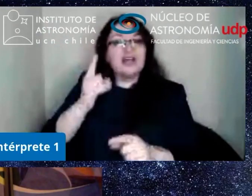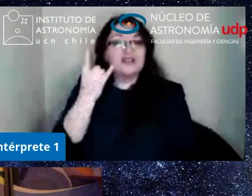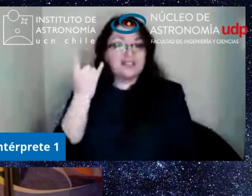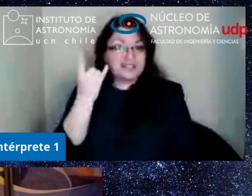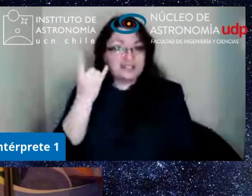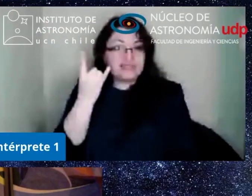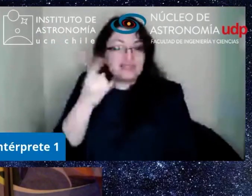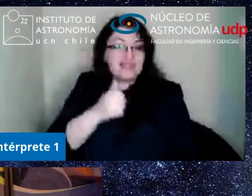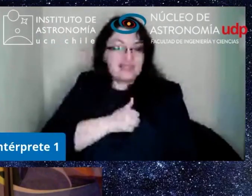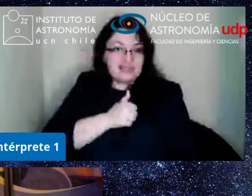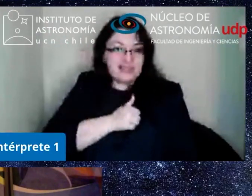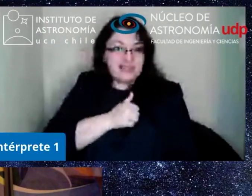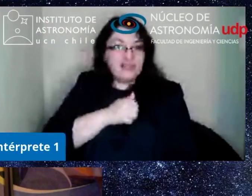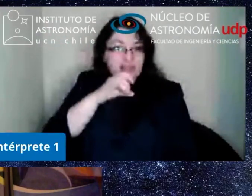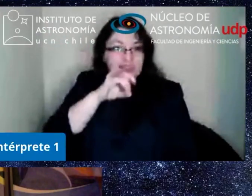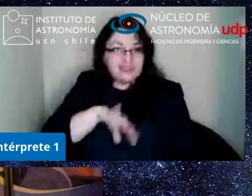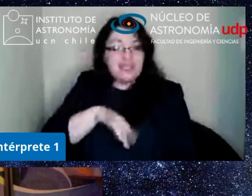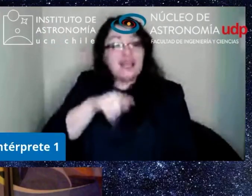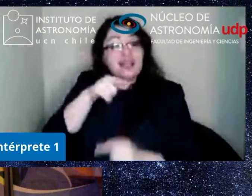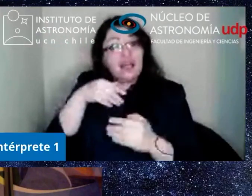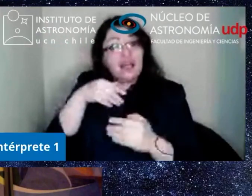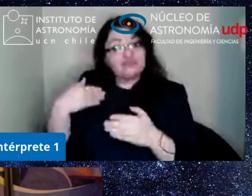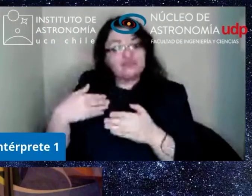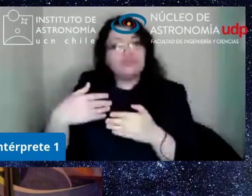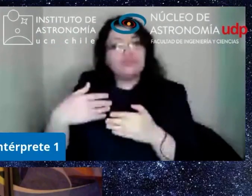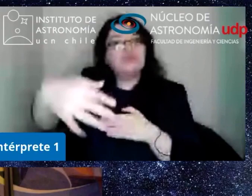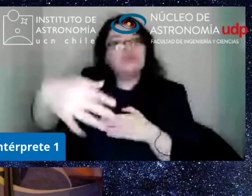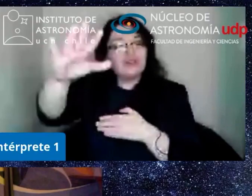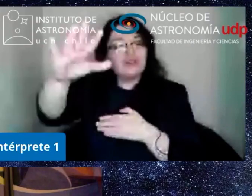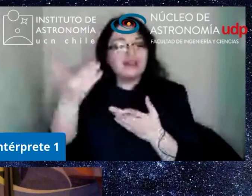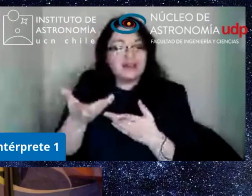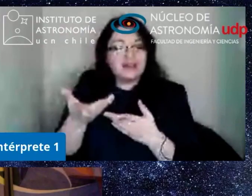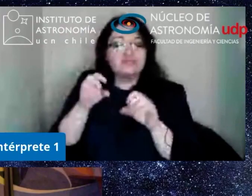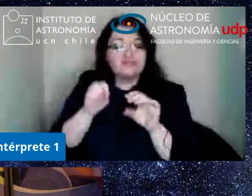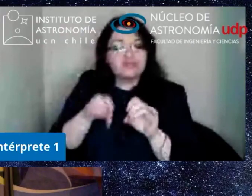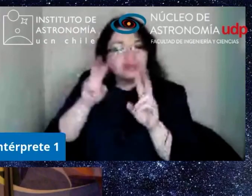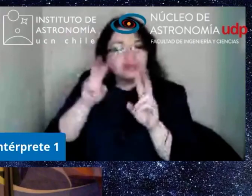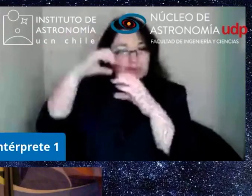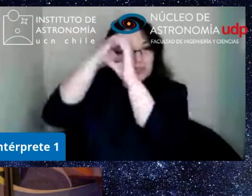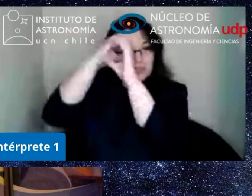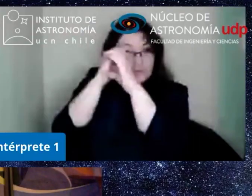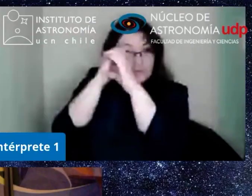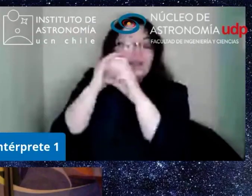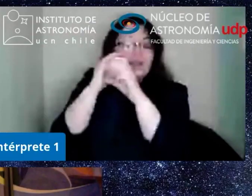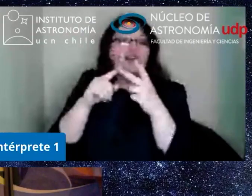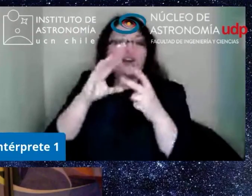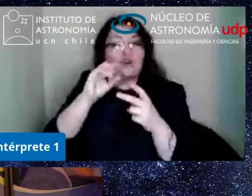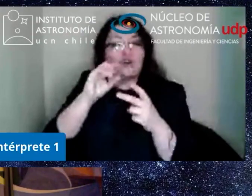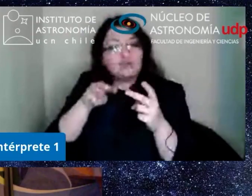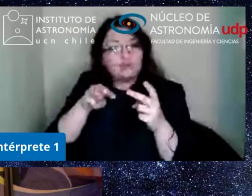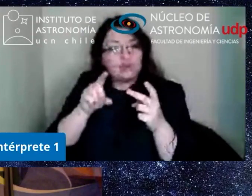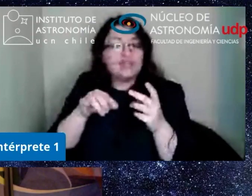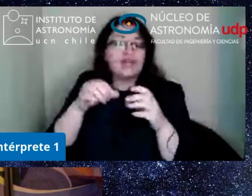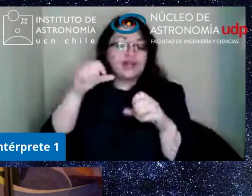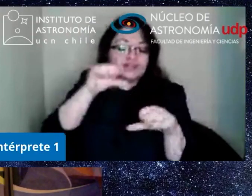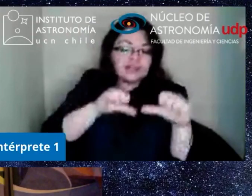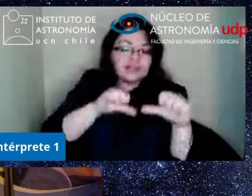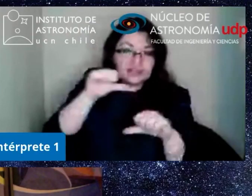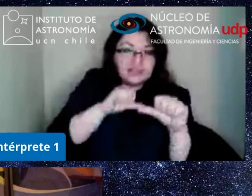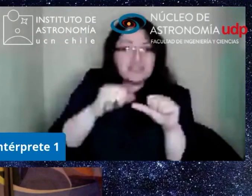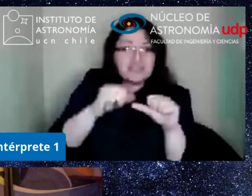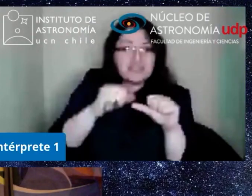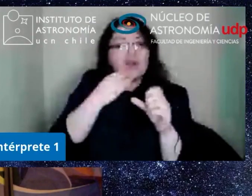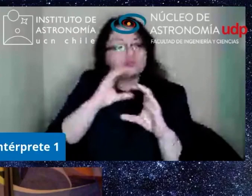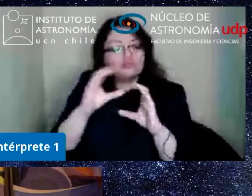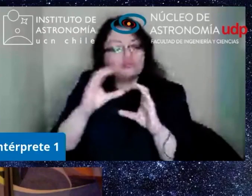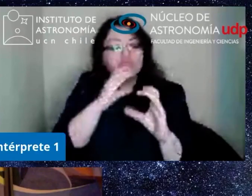desde entonces ha dictado cursos de formación general en astronomía, cosmología, ciencias y comunicación científica en